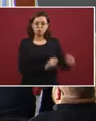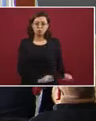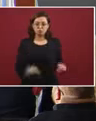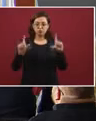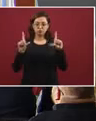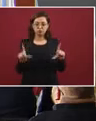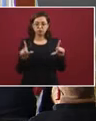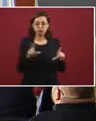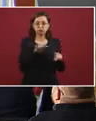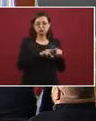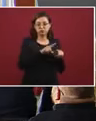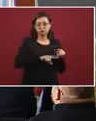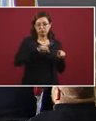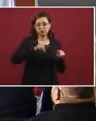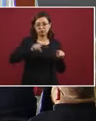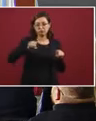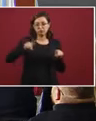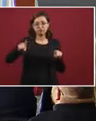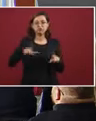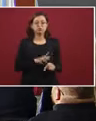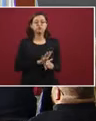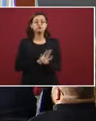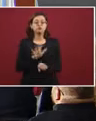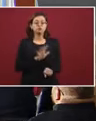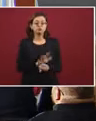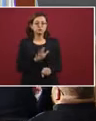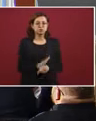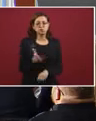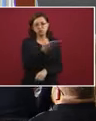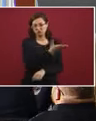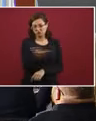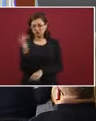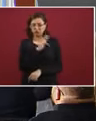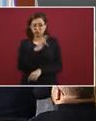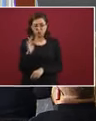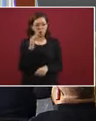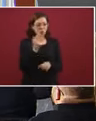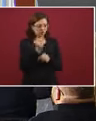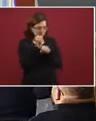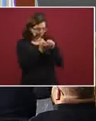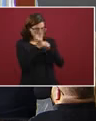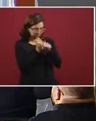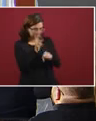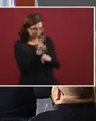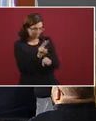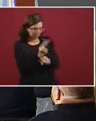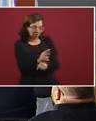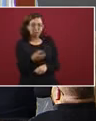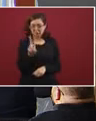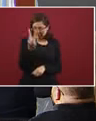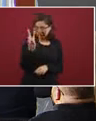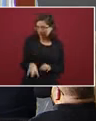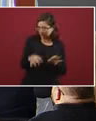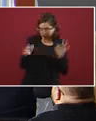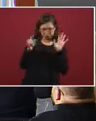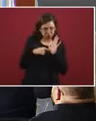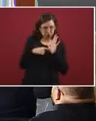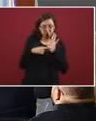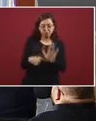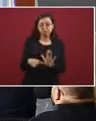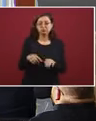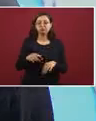gráfica, conforme a los números que todos ustedes pueden consultar, porque son números públicos. Inicia